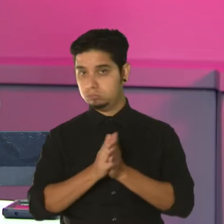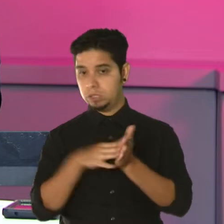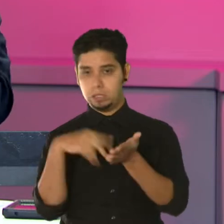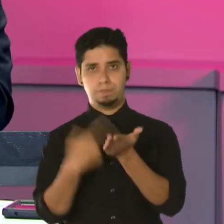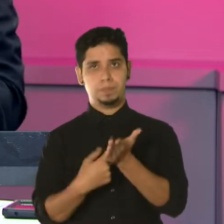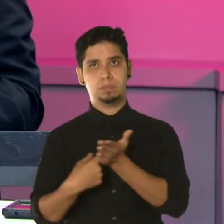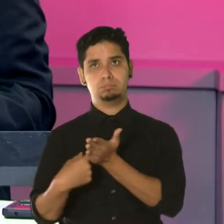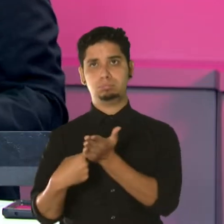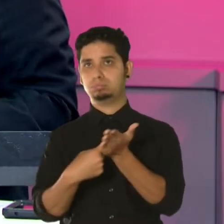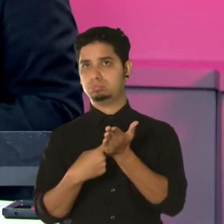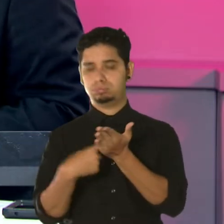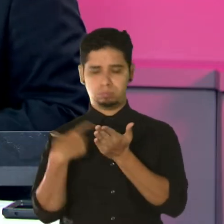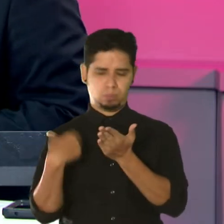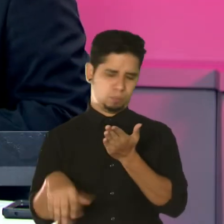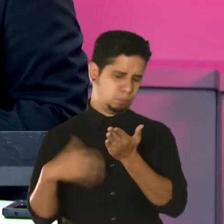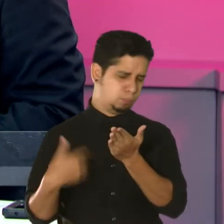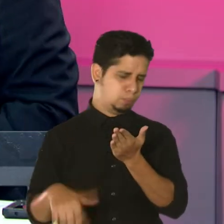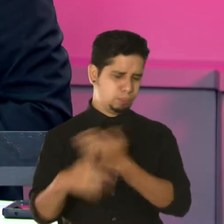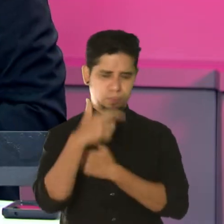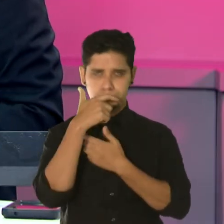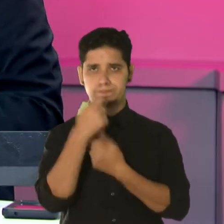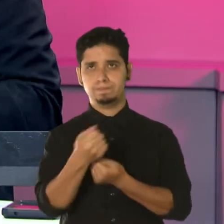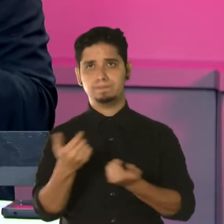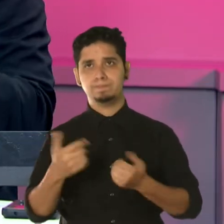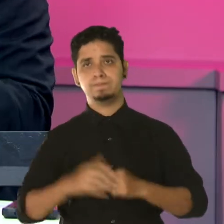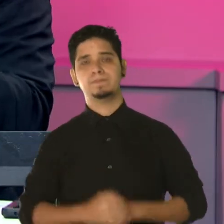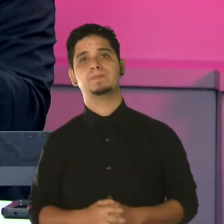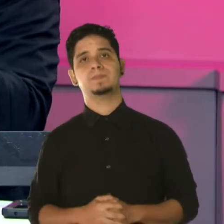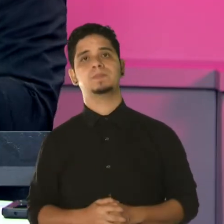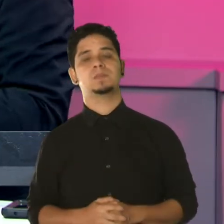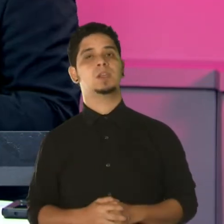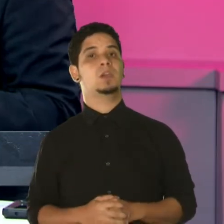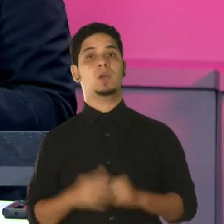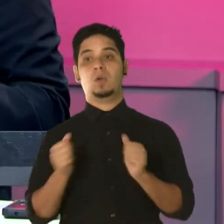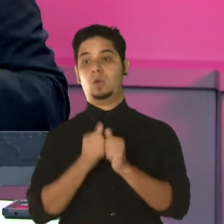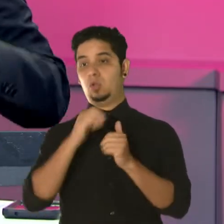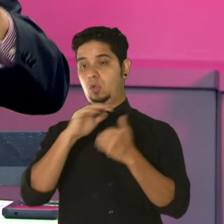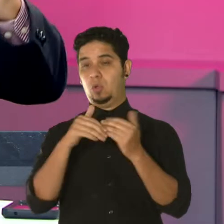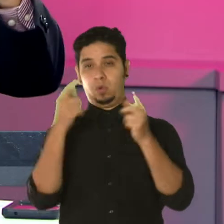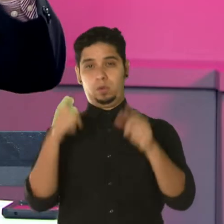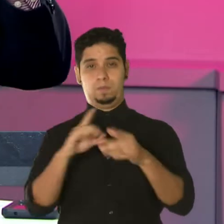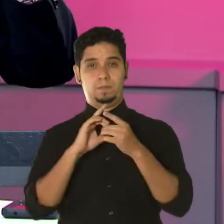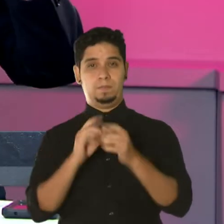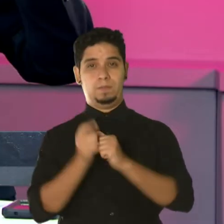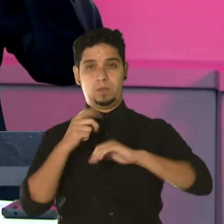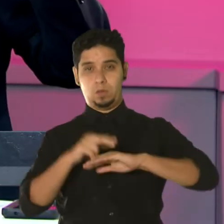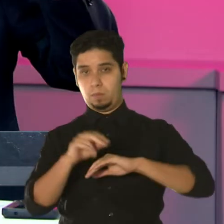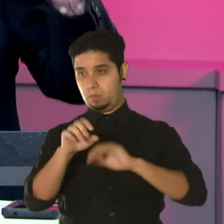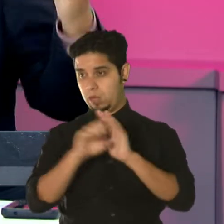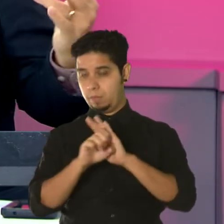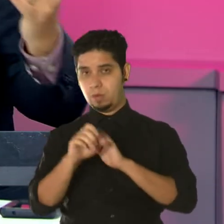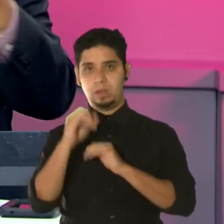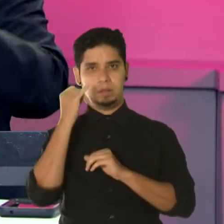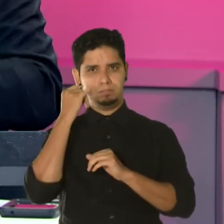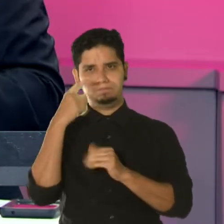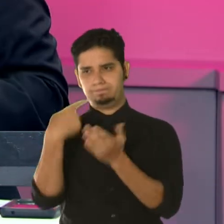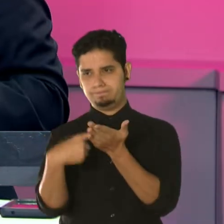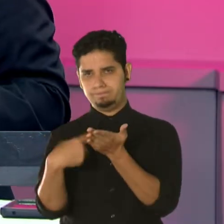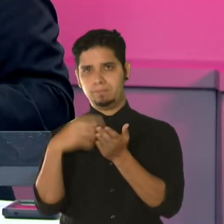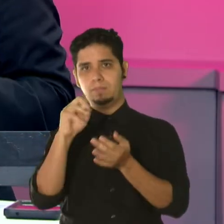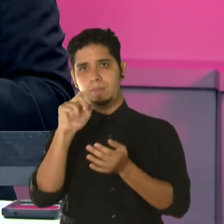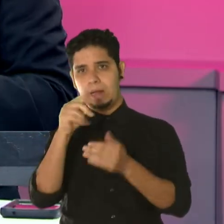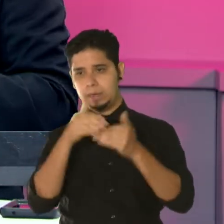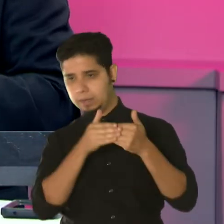estado en el entorno de esta discusión. Con todo lo que ha ocurrido en Puerto Rico, si estamos hablando de María en